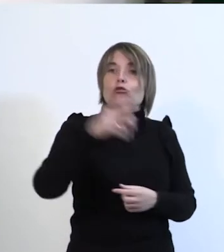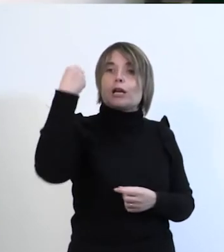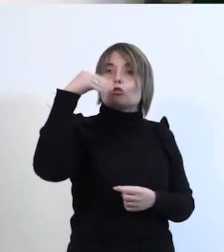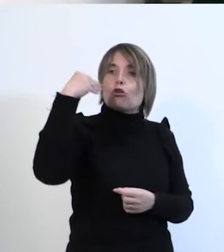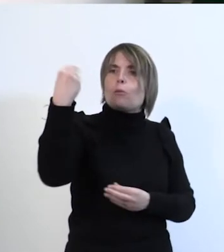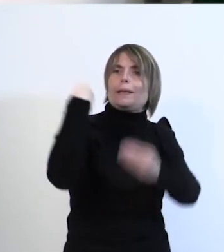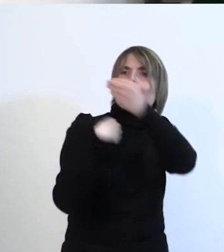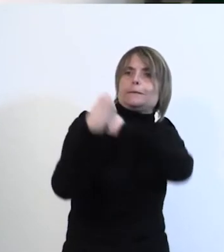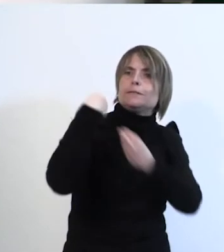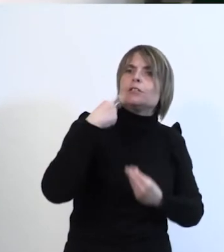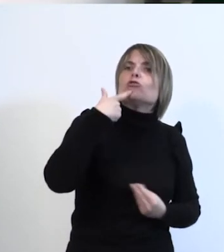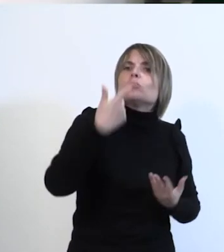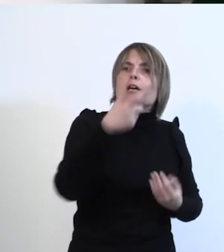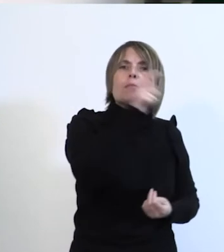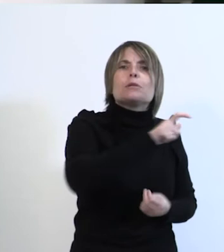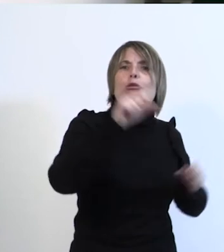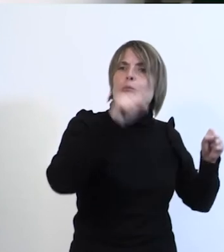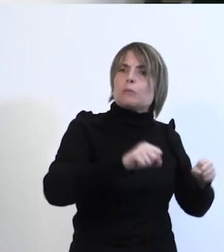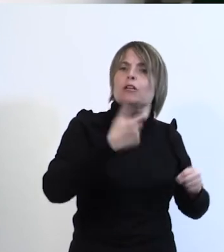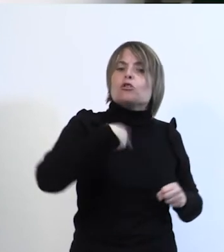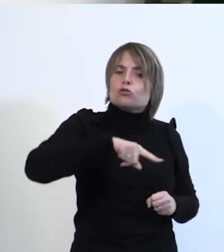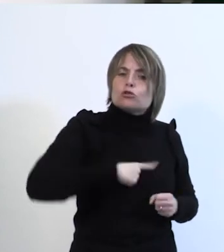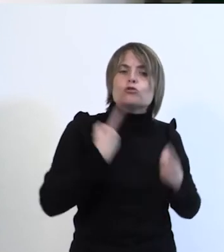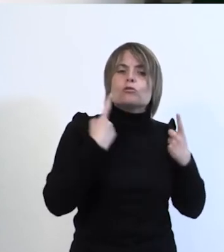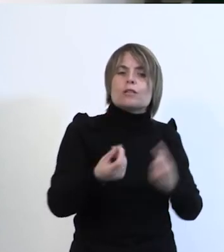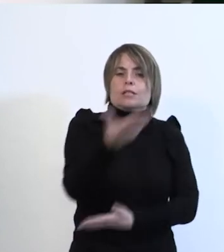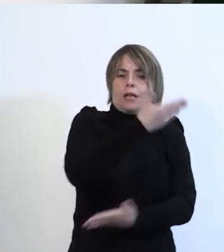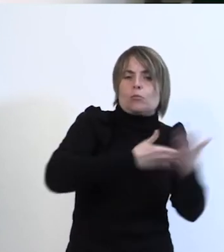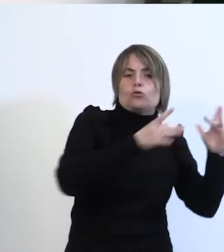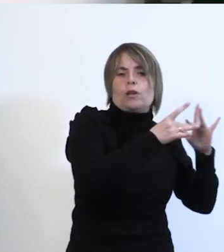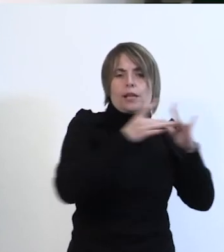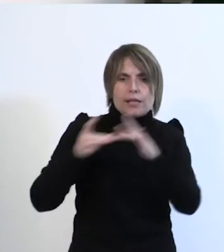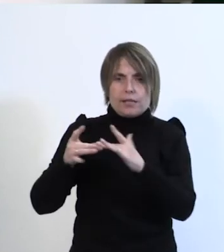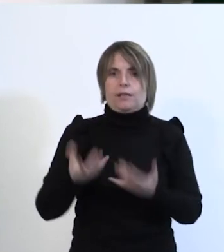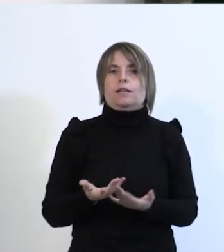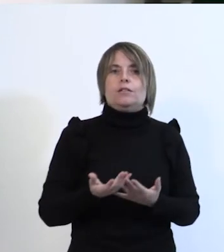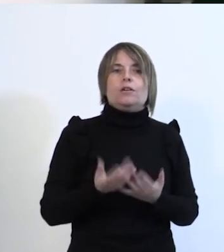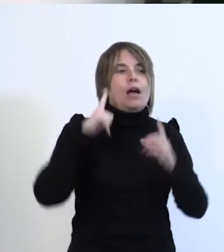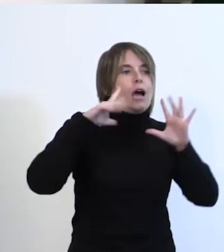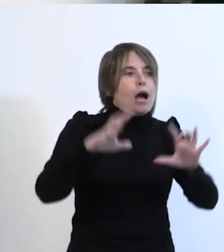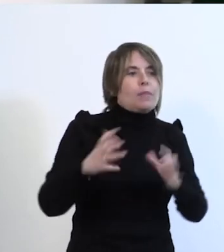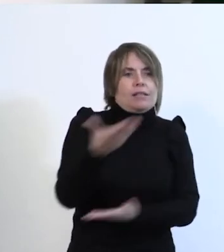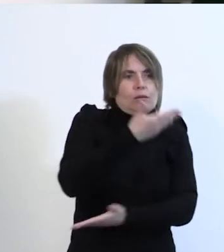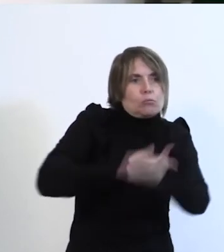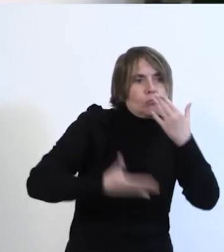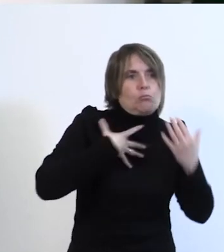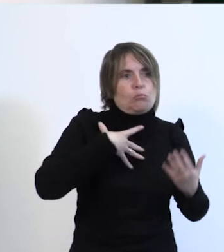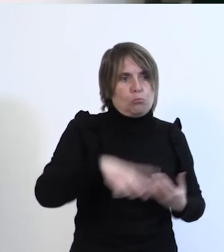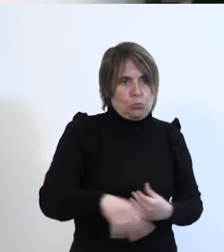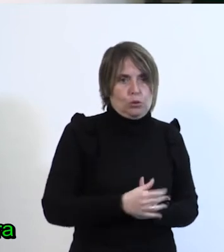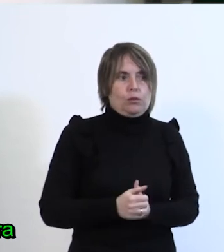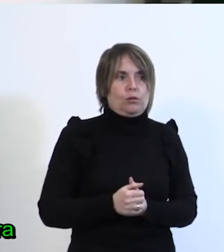las jóvenes nos digan, miren, necesitamos compartir los liderazgos, podemos aprender